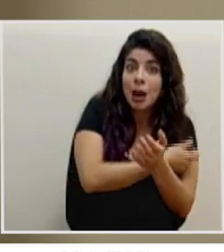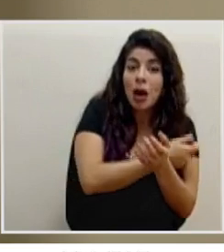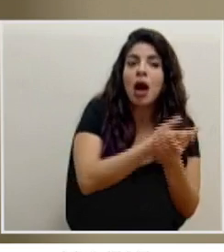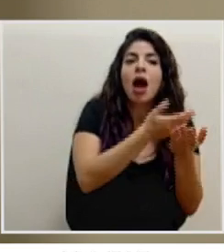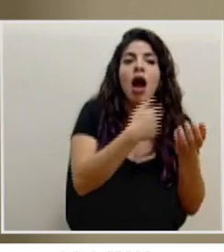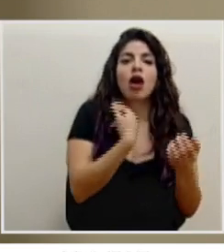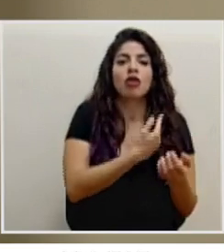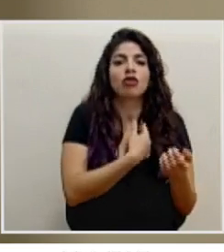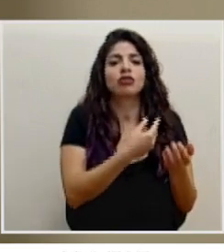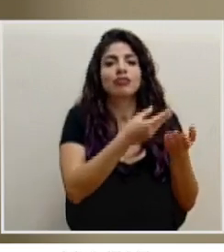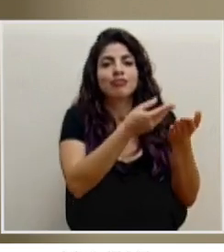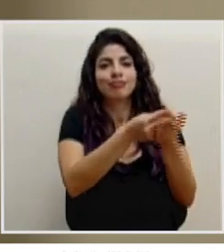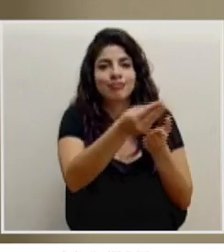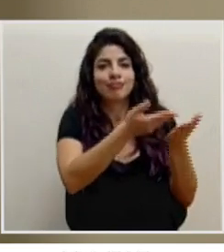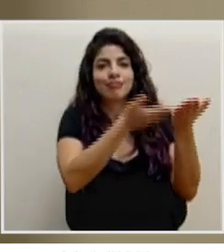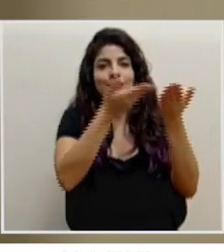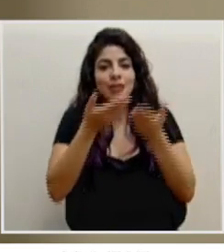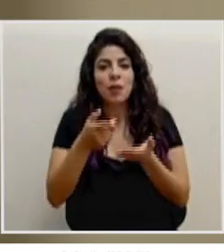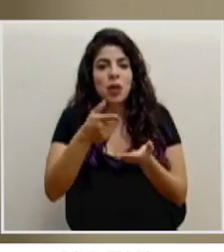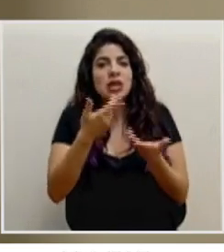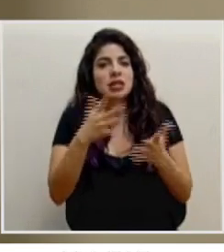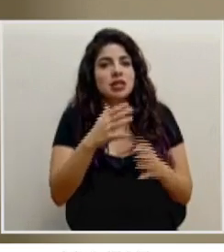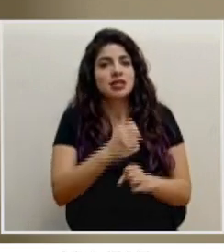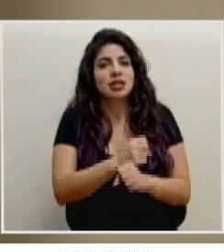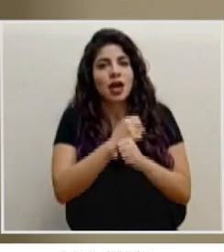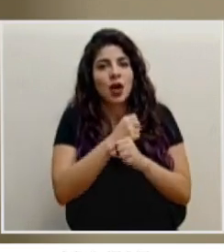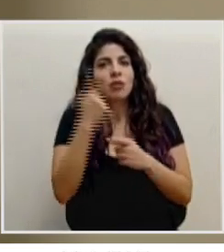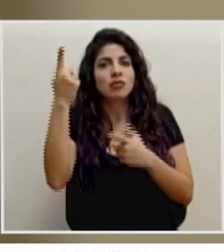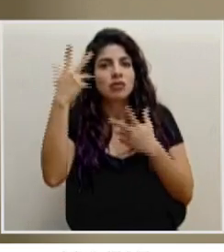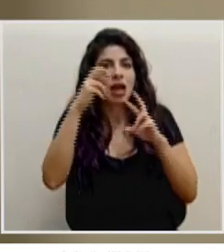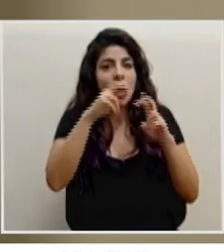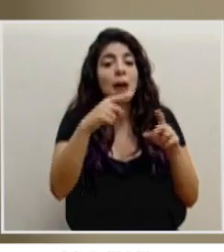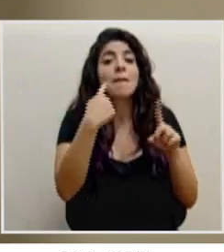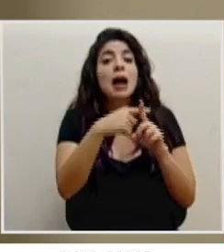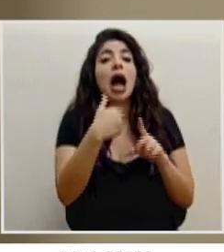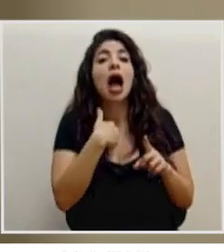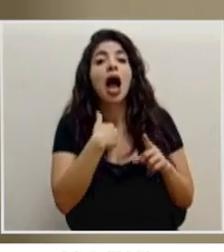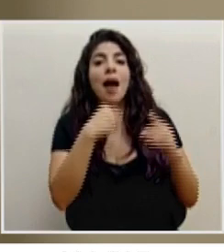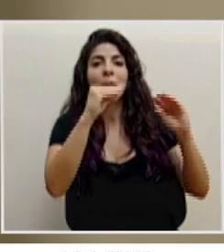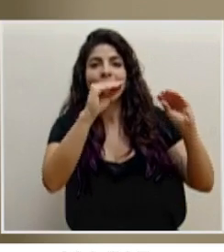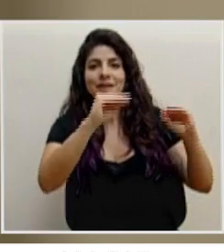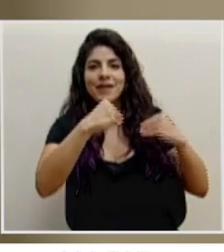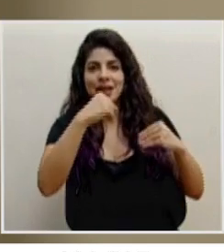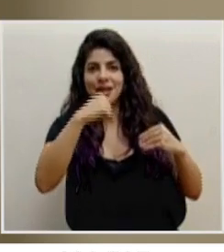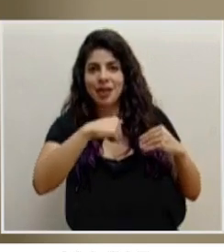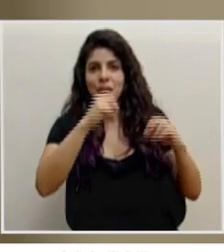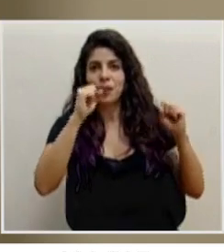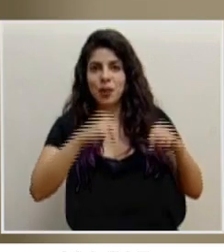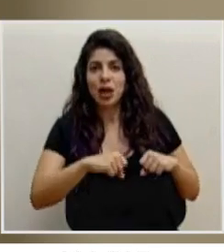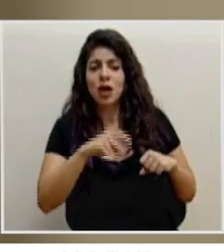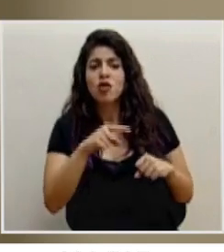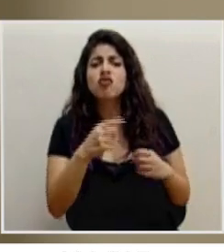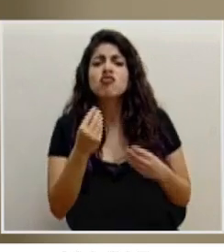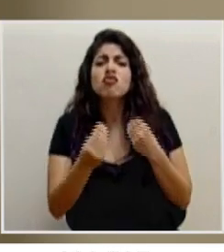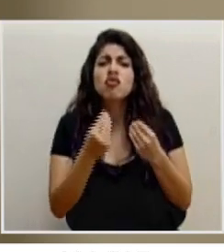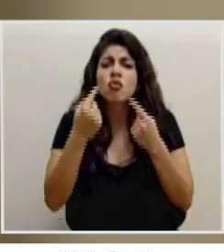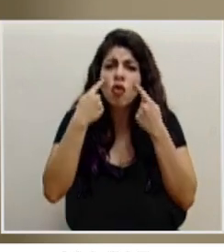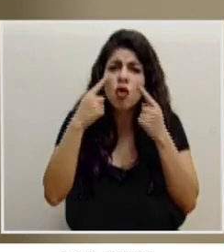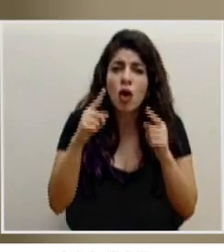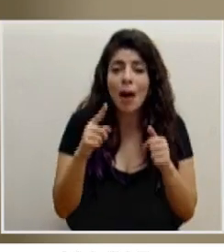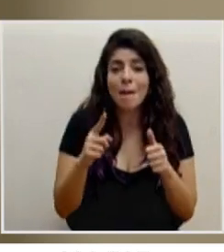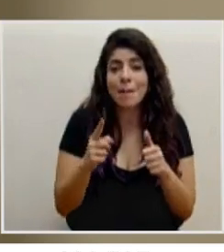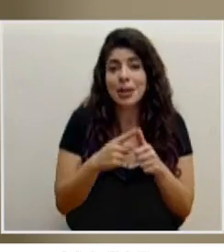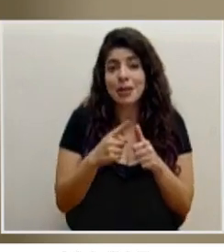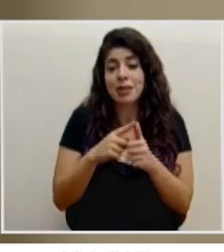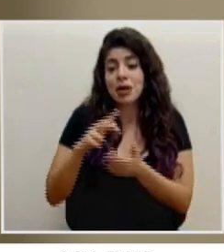la población, porque tienen ya un nivel de seguridad, de eficacia y porque también hay disponibilidad. Pero eso lo logramos justamente a través del reconocimiento